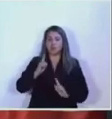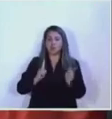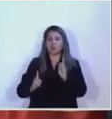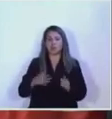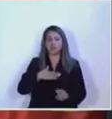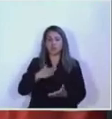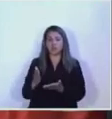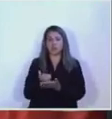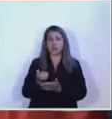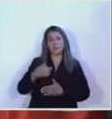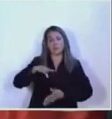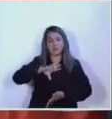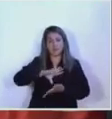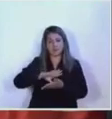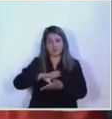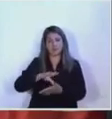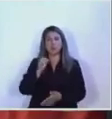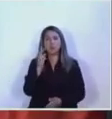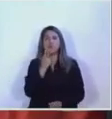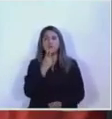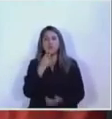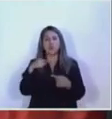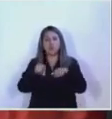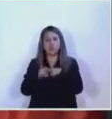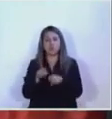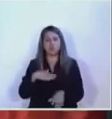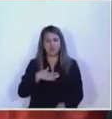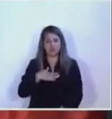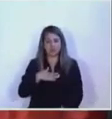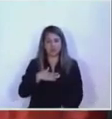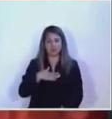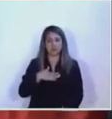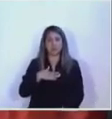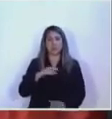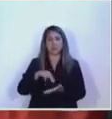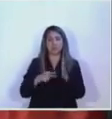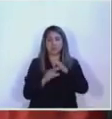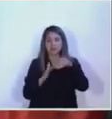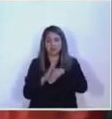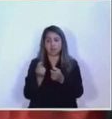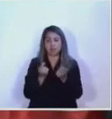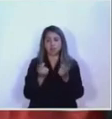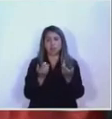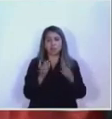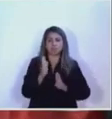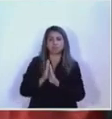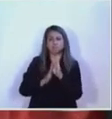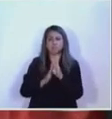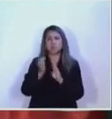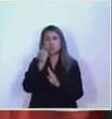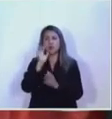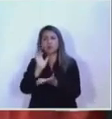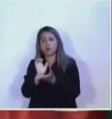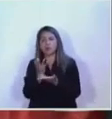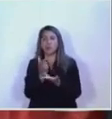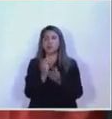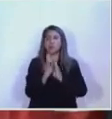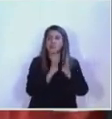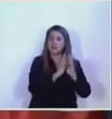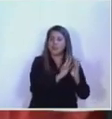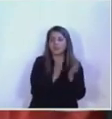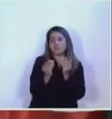país, qué tipo de vida en común queremos, cómo salir de la crisis económica, qué Estado y qué mercado, o cuánto Estado y cuánto